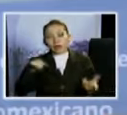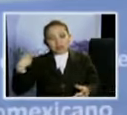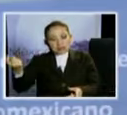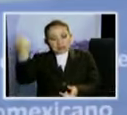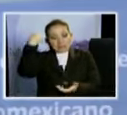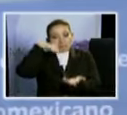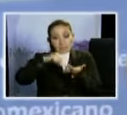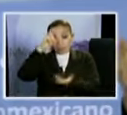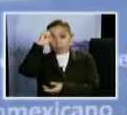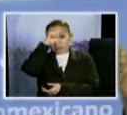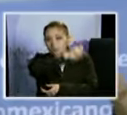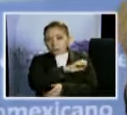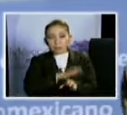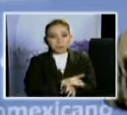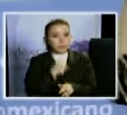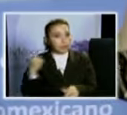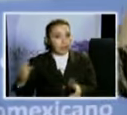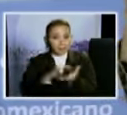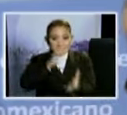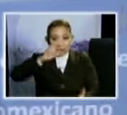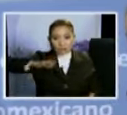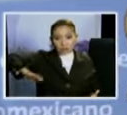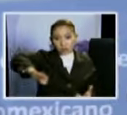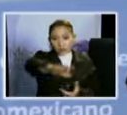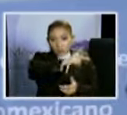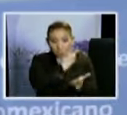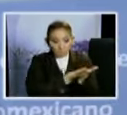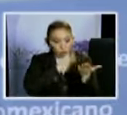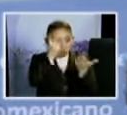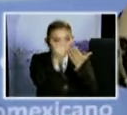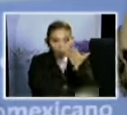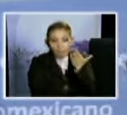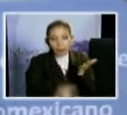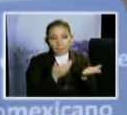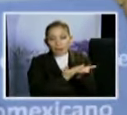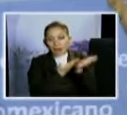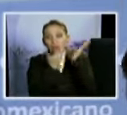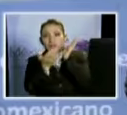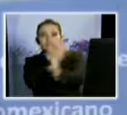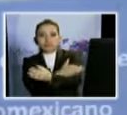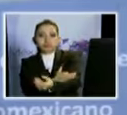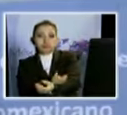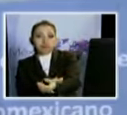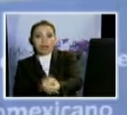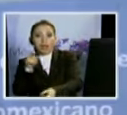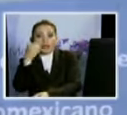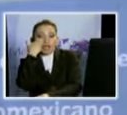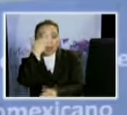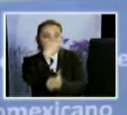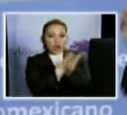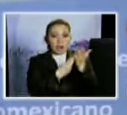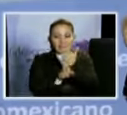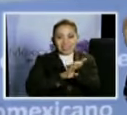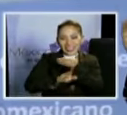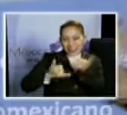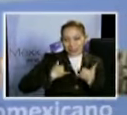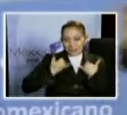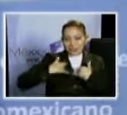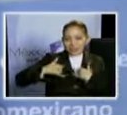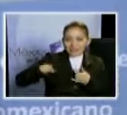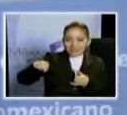cuestionamientos difíciles, porque la mayoría de estos programas entran demasiado tarde. Si tú tratas de hacer programas de prevención con